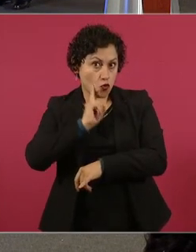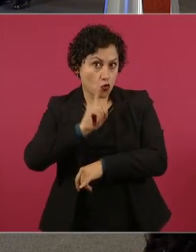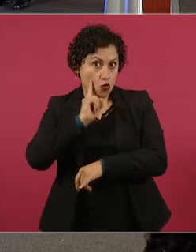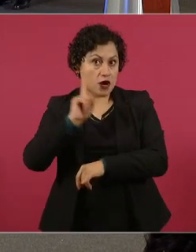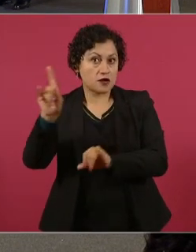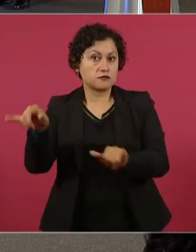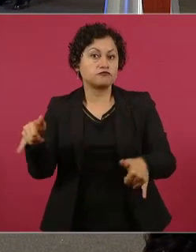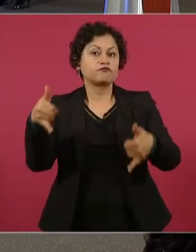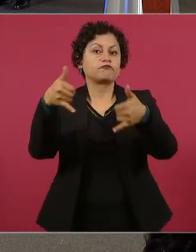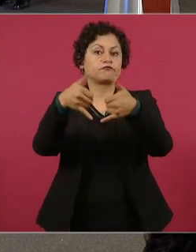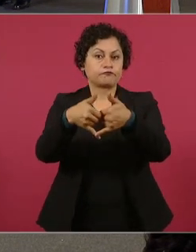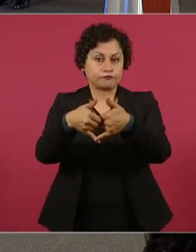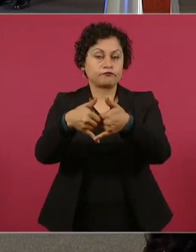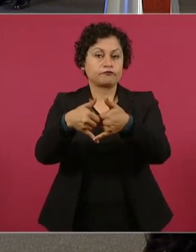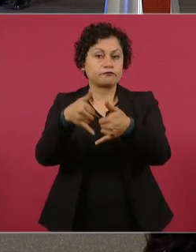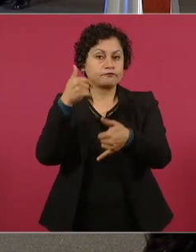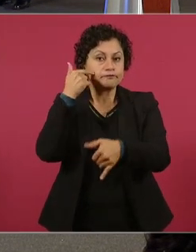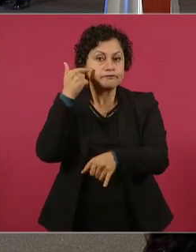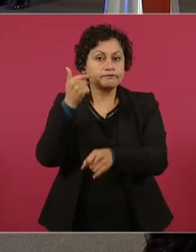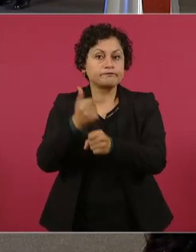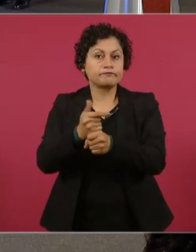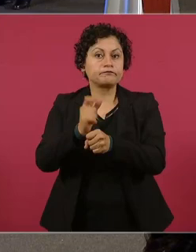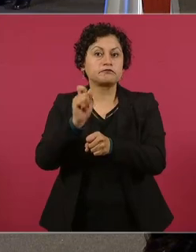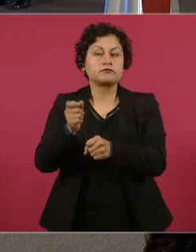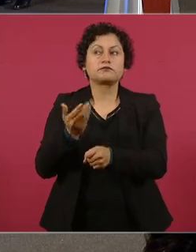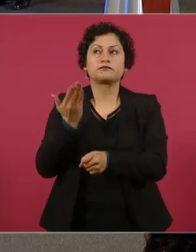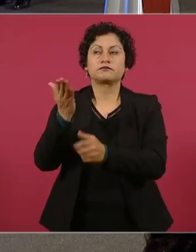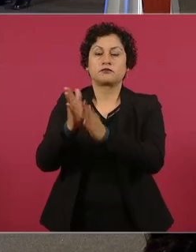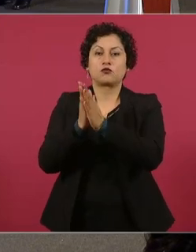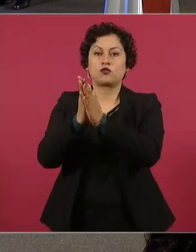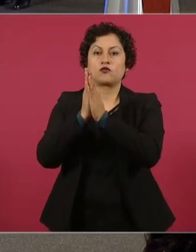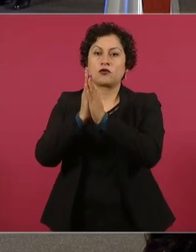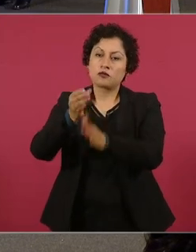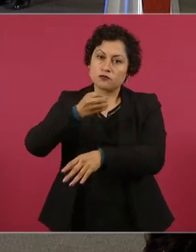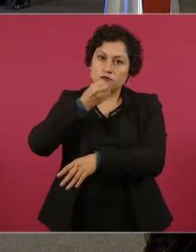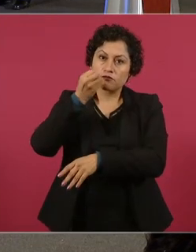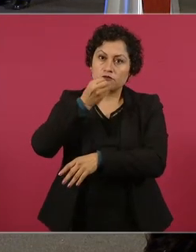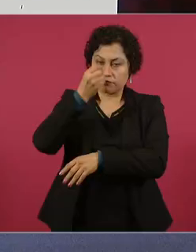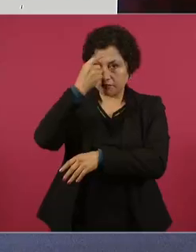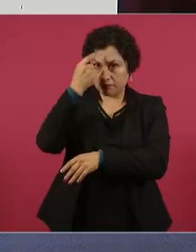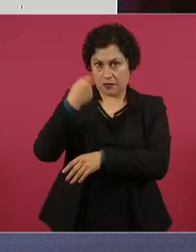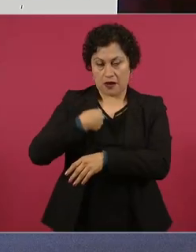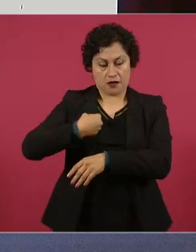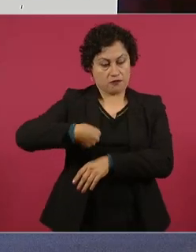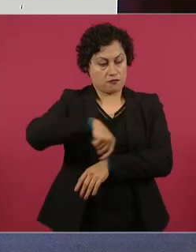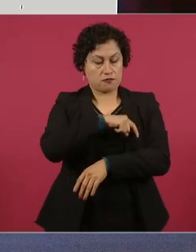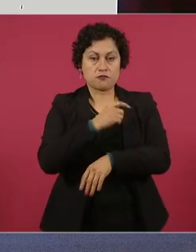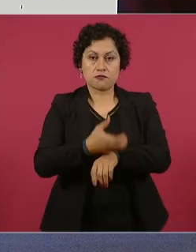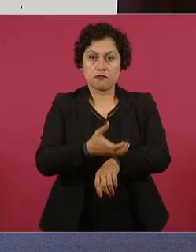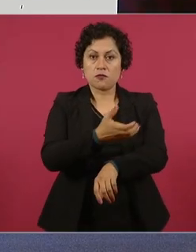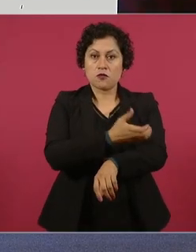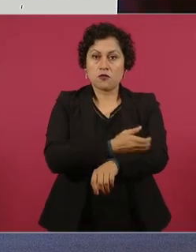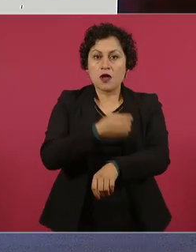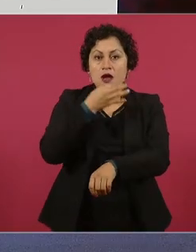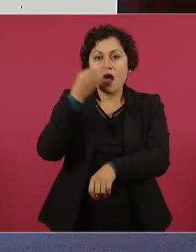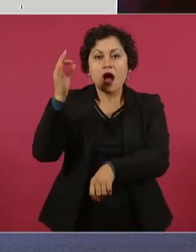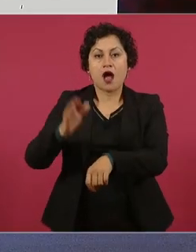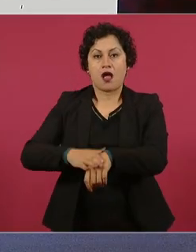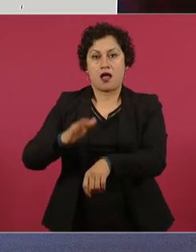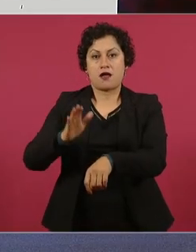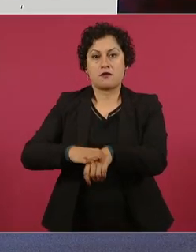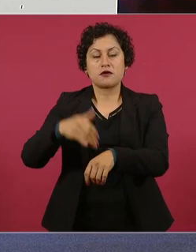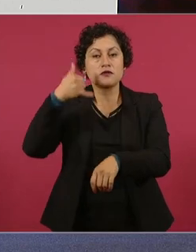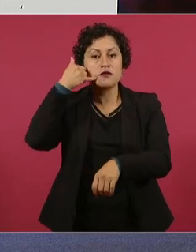comunicándose con un familiar y pidiéndole rezar por ella y por sus acompañantes. Menciona que han sido despojadas de sus